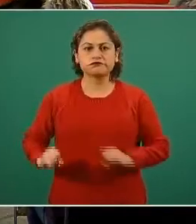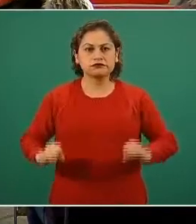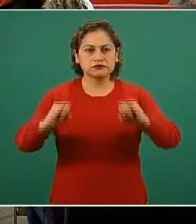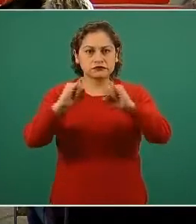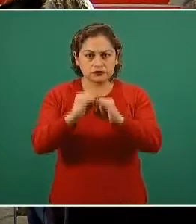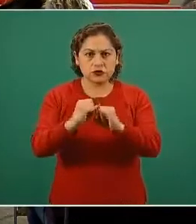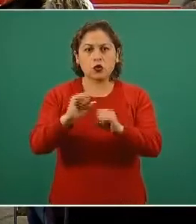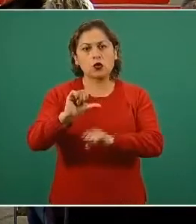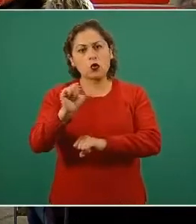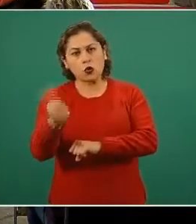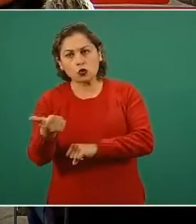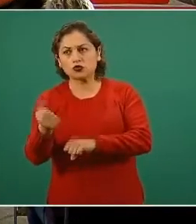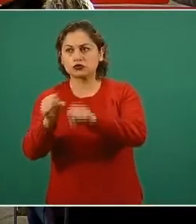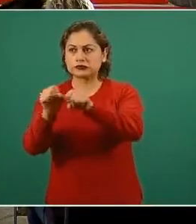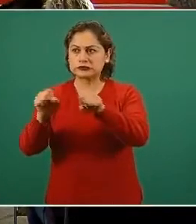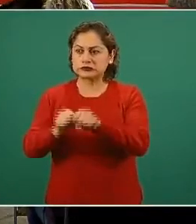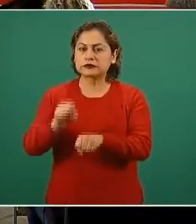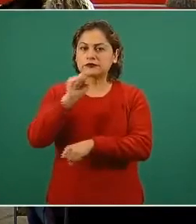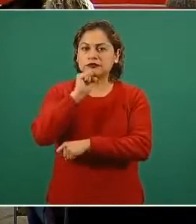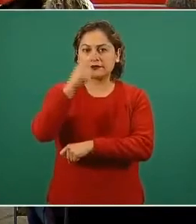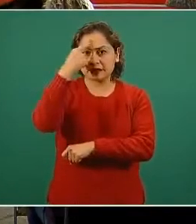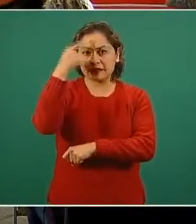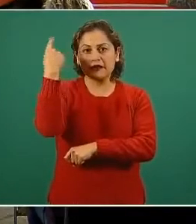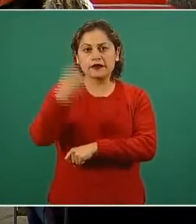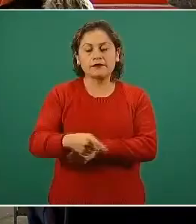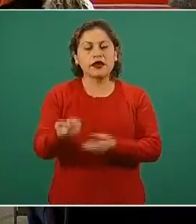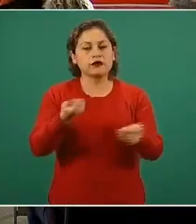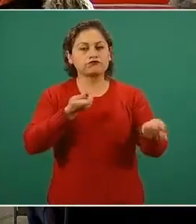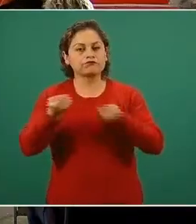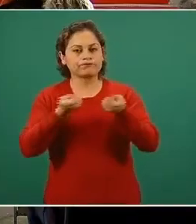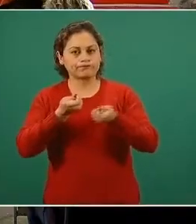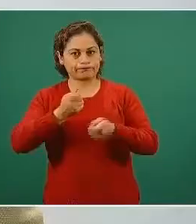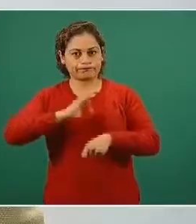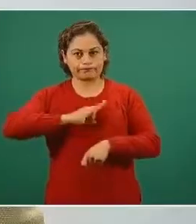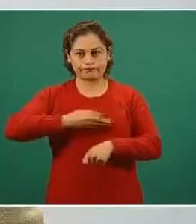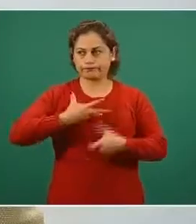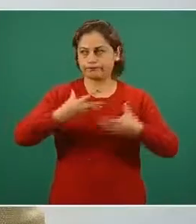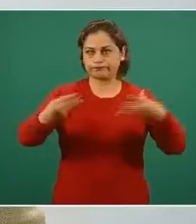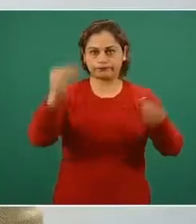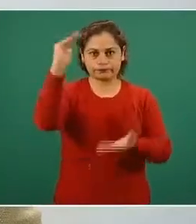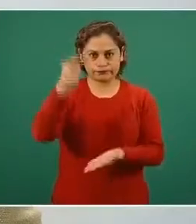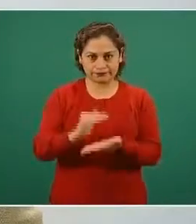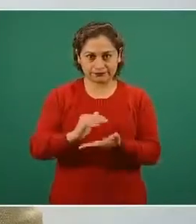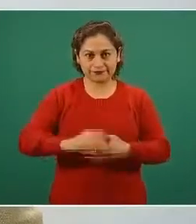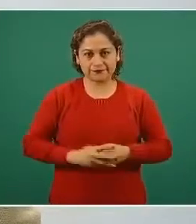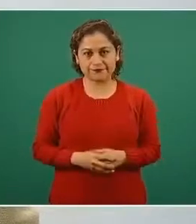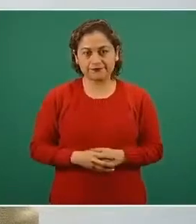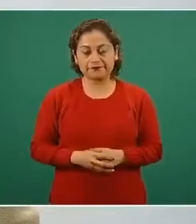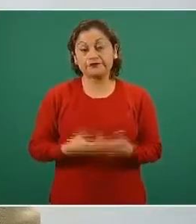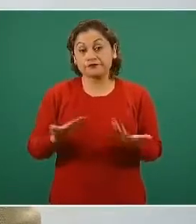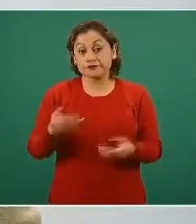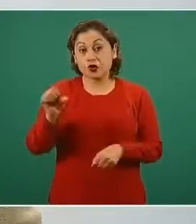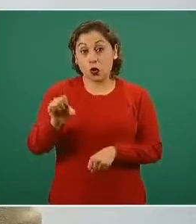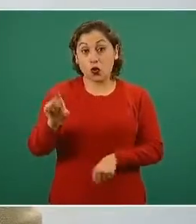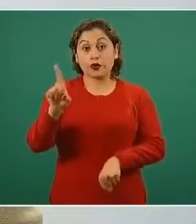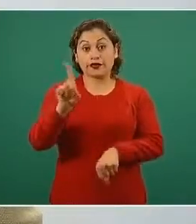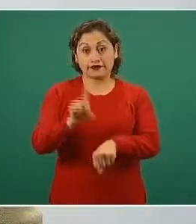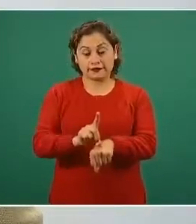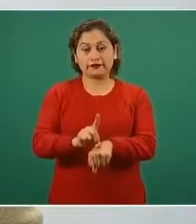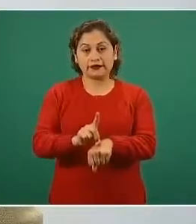otros sectores para su prevención, control y mitigación. Entonces, el día de hoy, después de una pausa